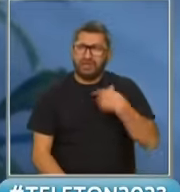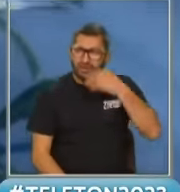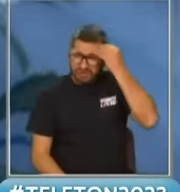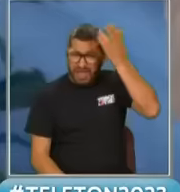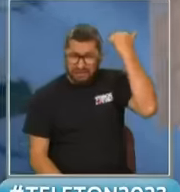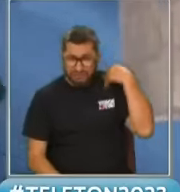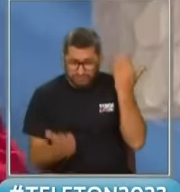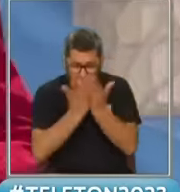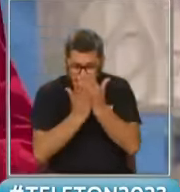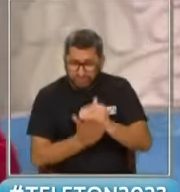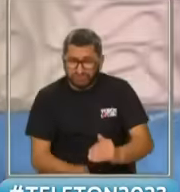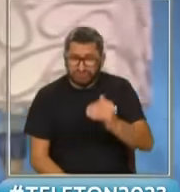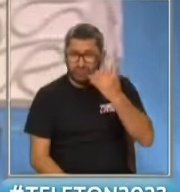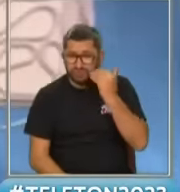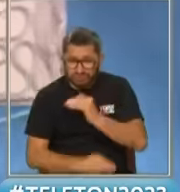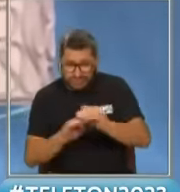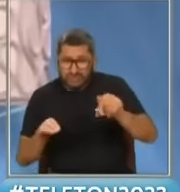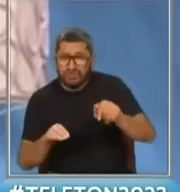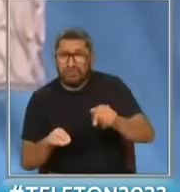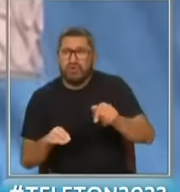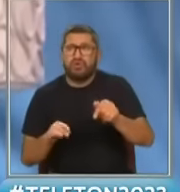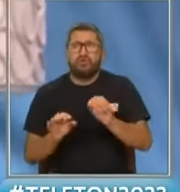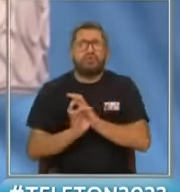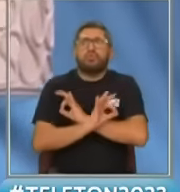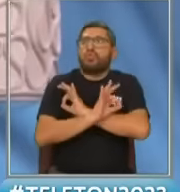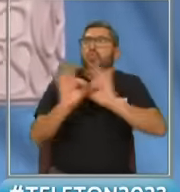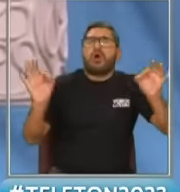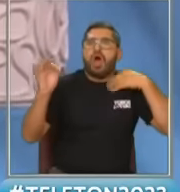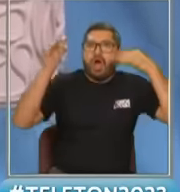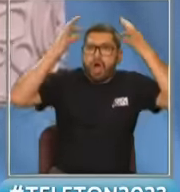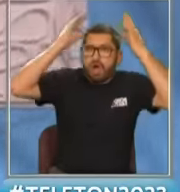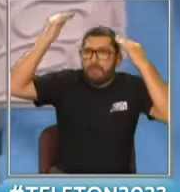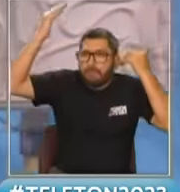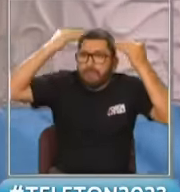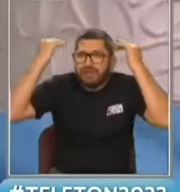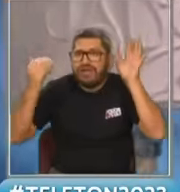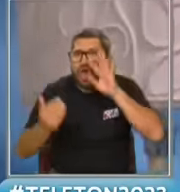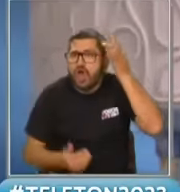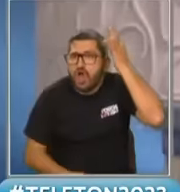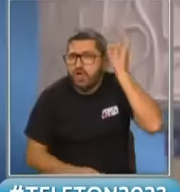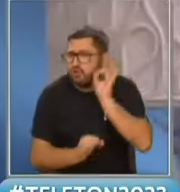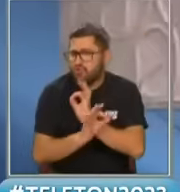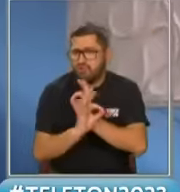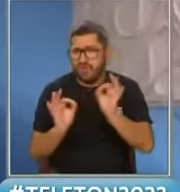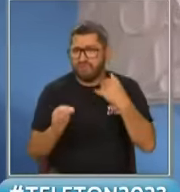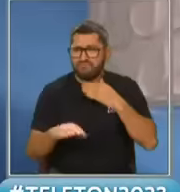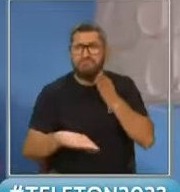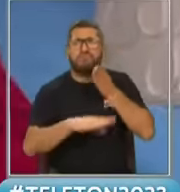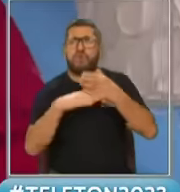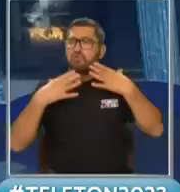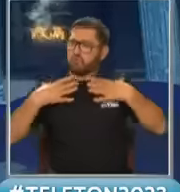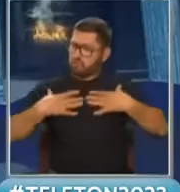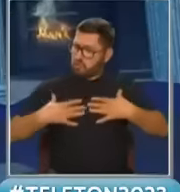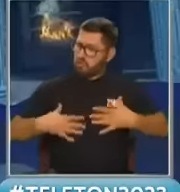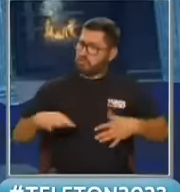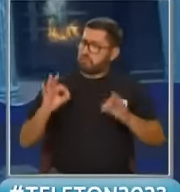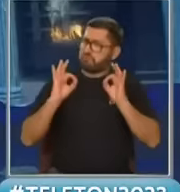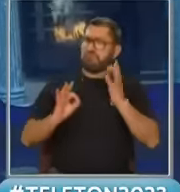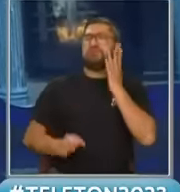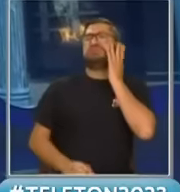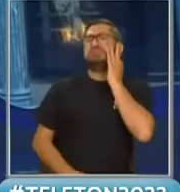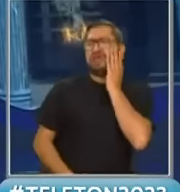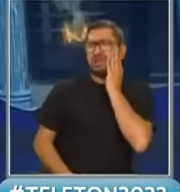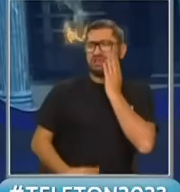jamás, nunca nos íbamos a teñir el pelo? Nosotros íbamos con nuestro... camisita celeste, nuestro corbatín,